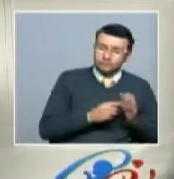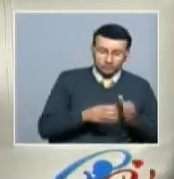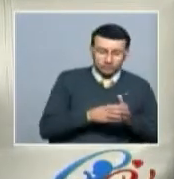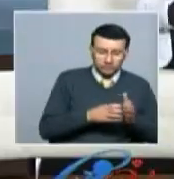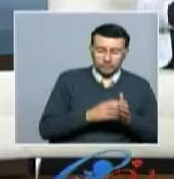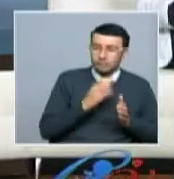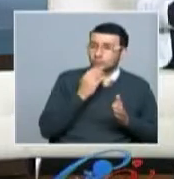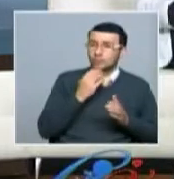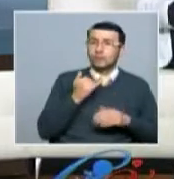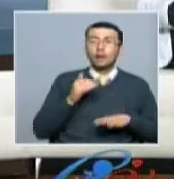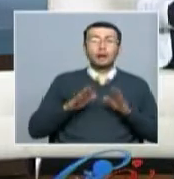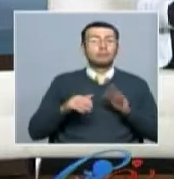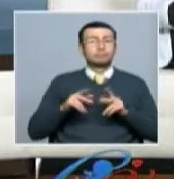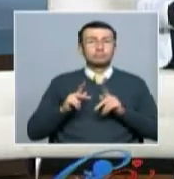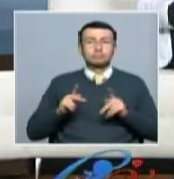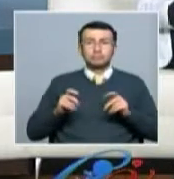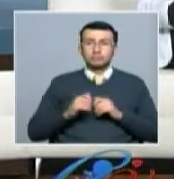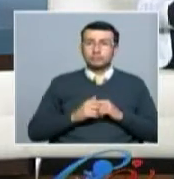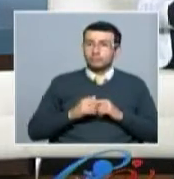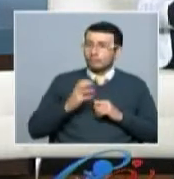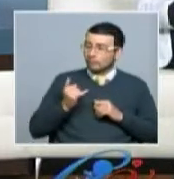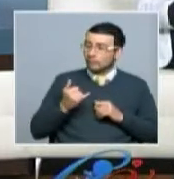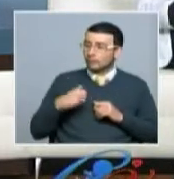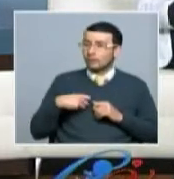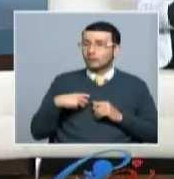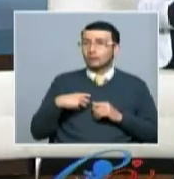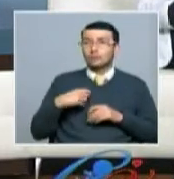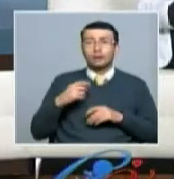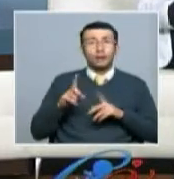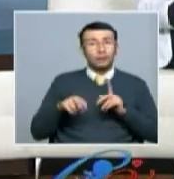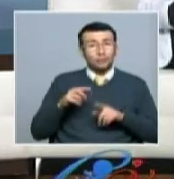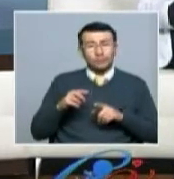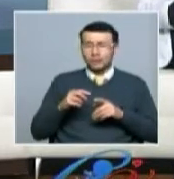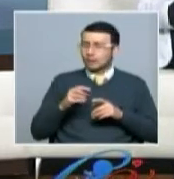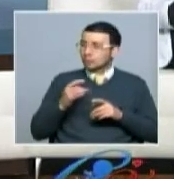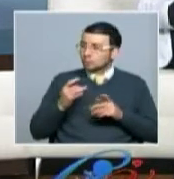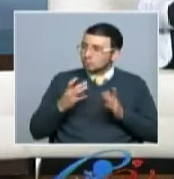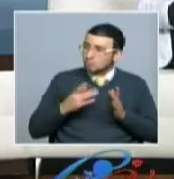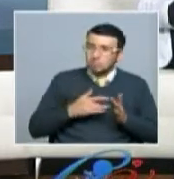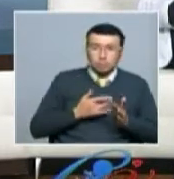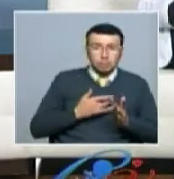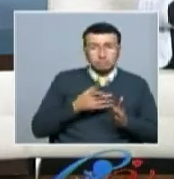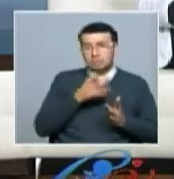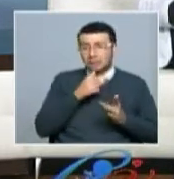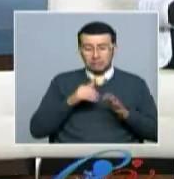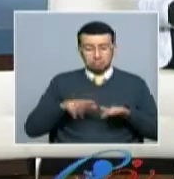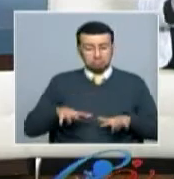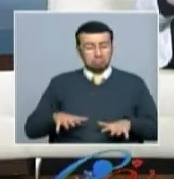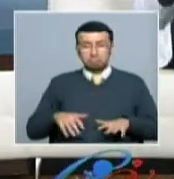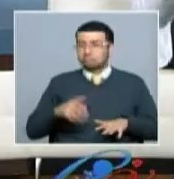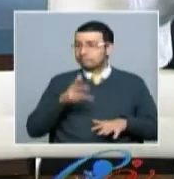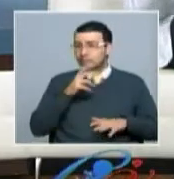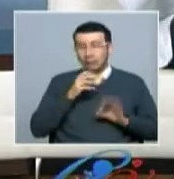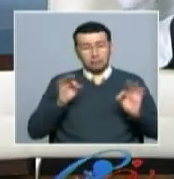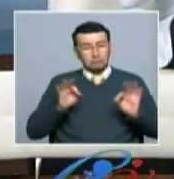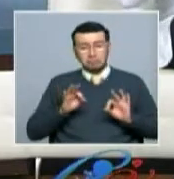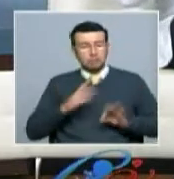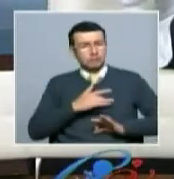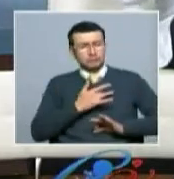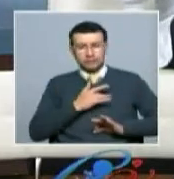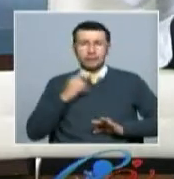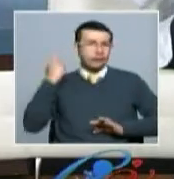interno. Por eso se afecta y hay trastornos de la sensibilidad y la motilidad periféricamente. Bueno, entonces